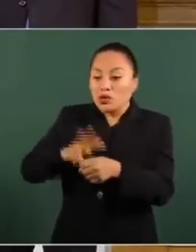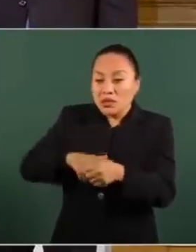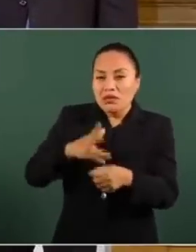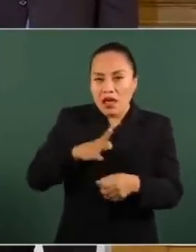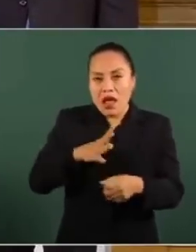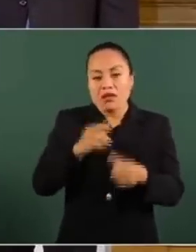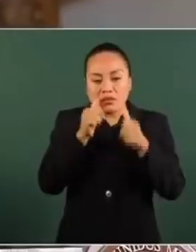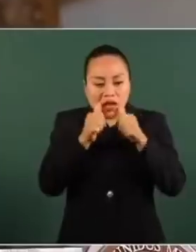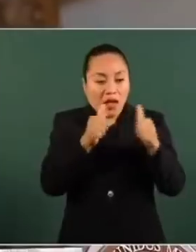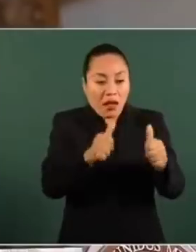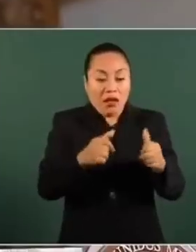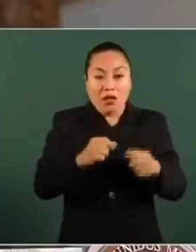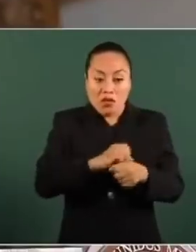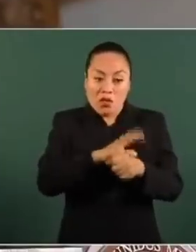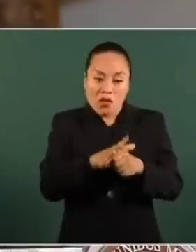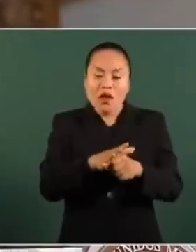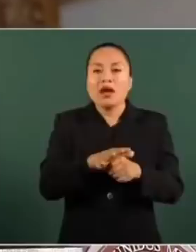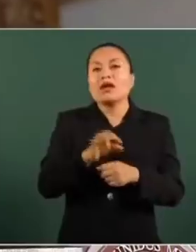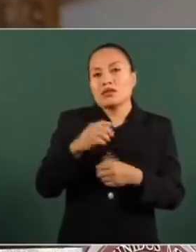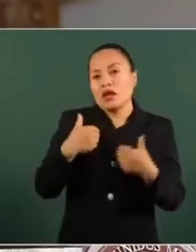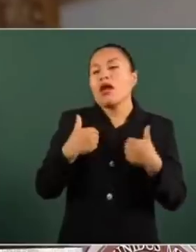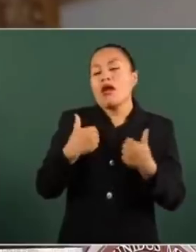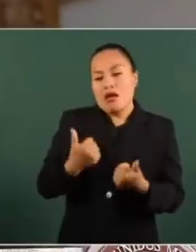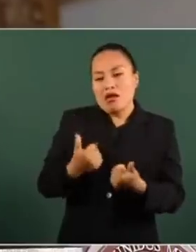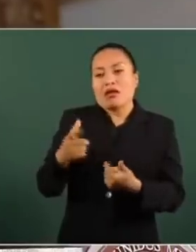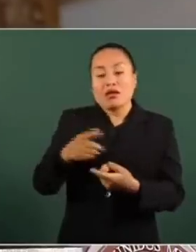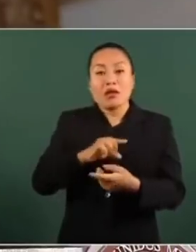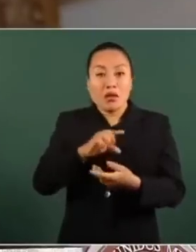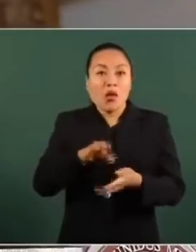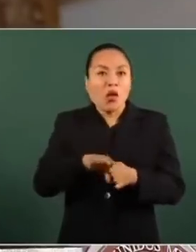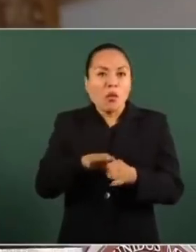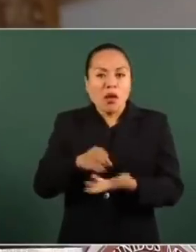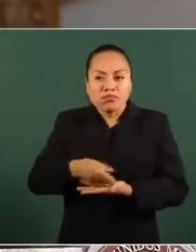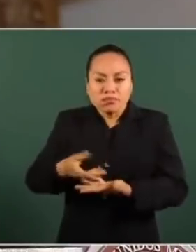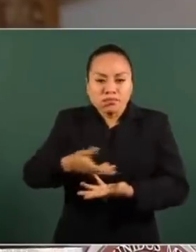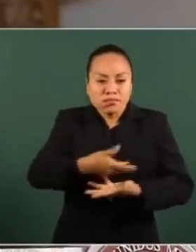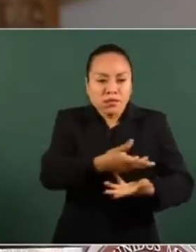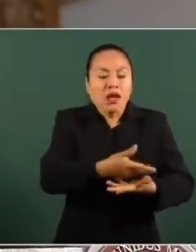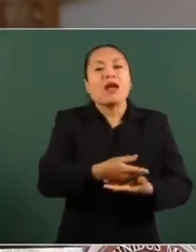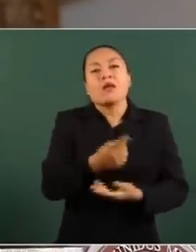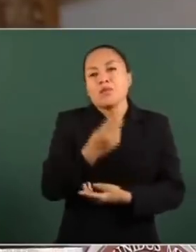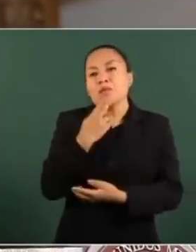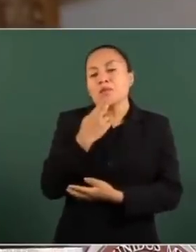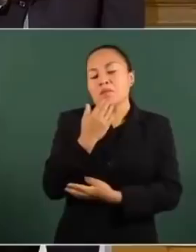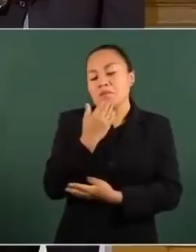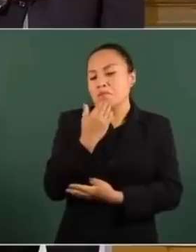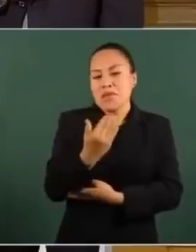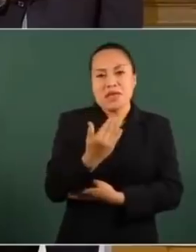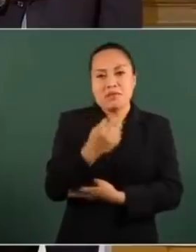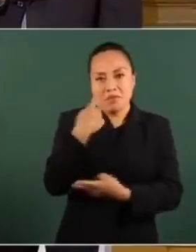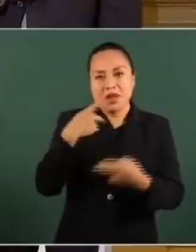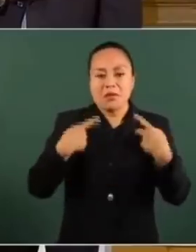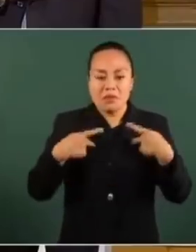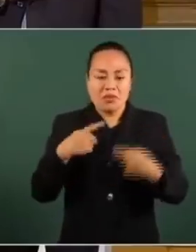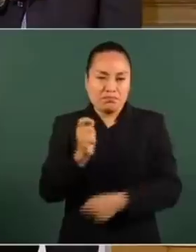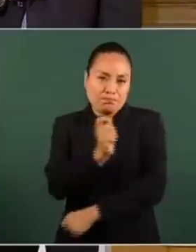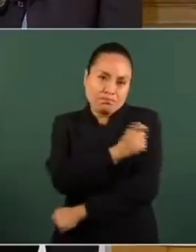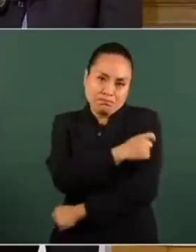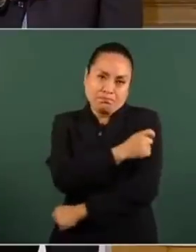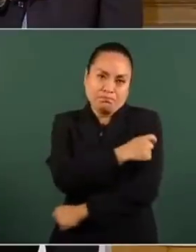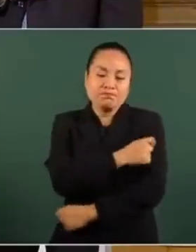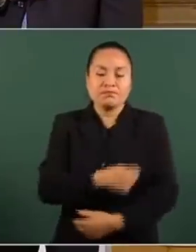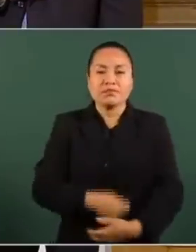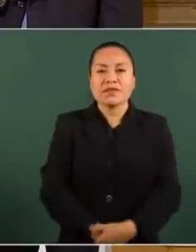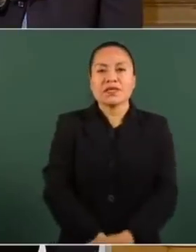certeza de que serán bien usadas para frenar la pandemia de COVID-19. As of this morning,